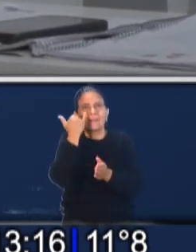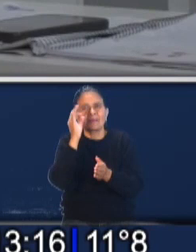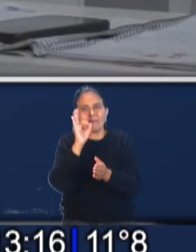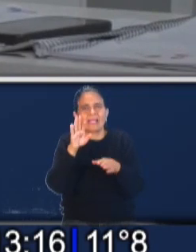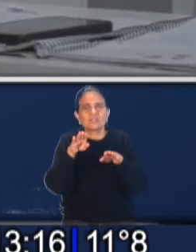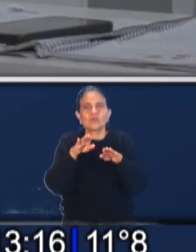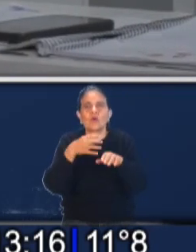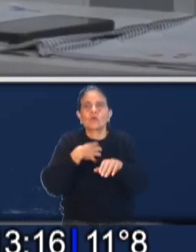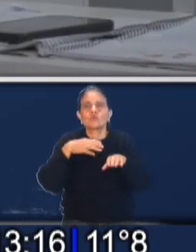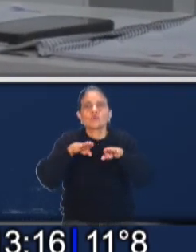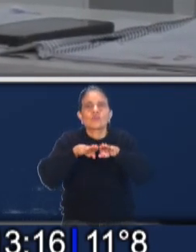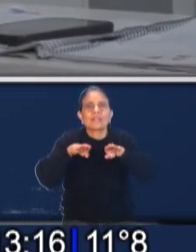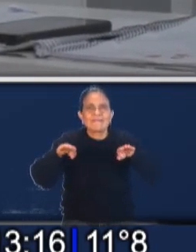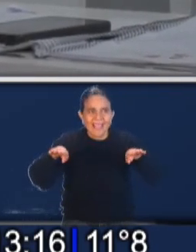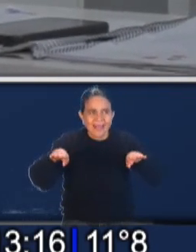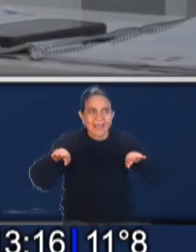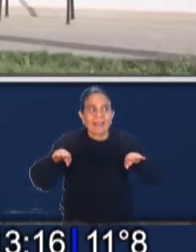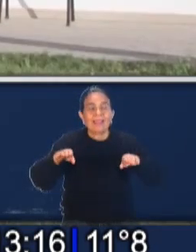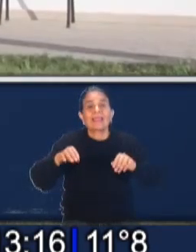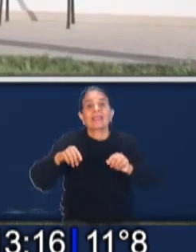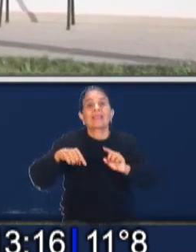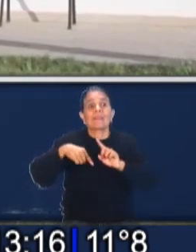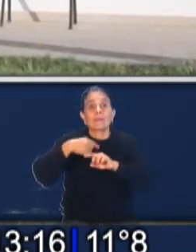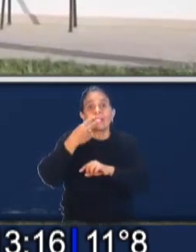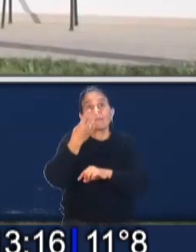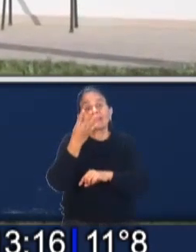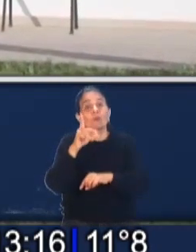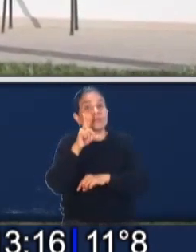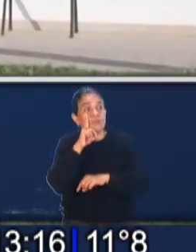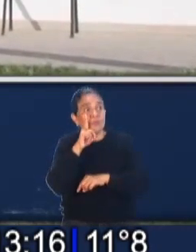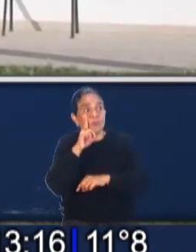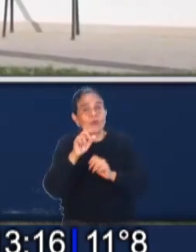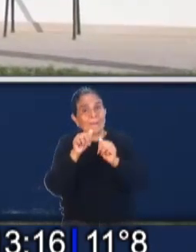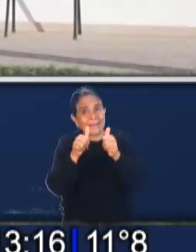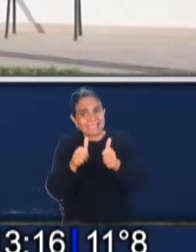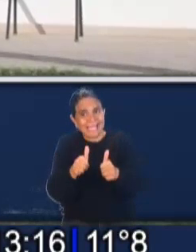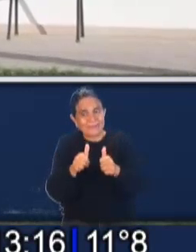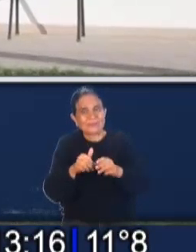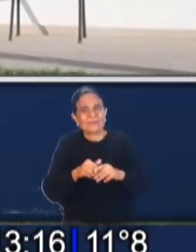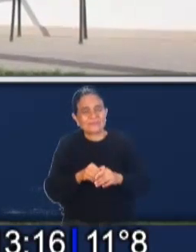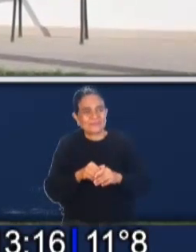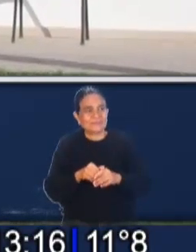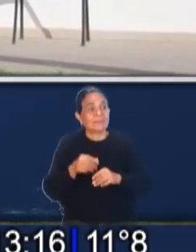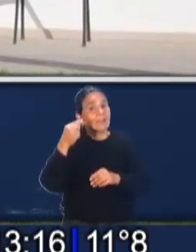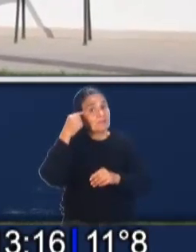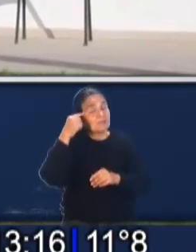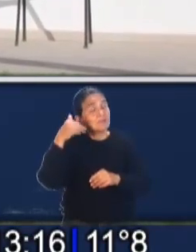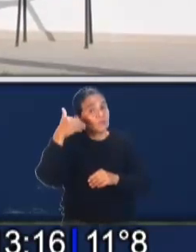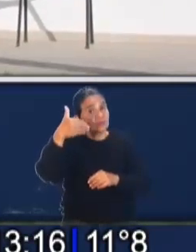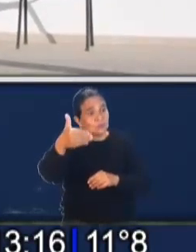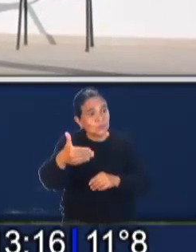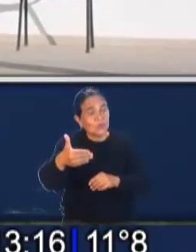nivelación y bueno, arrancamos el 24 de julio y no, las expectativas son, bueno,